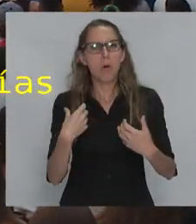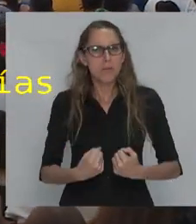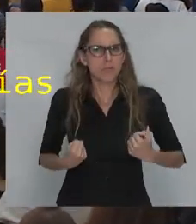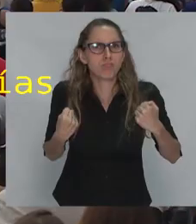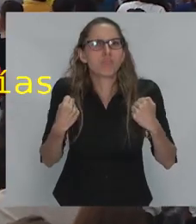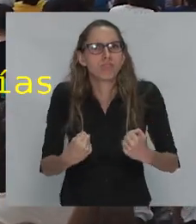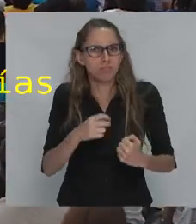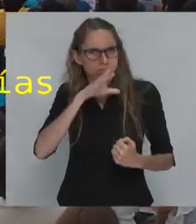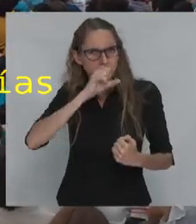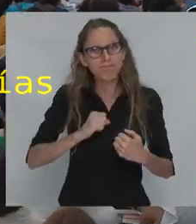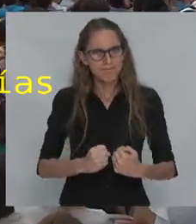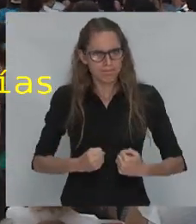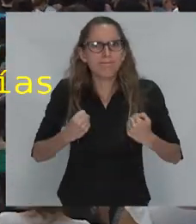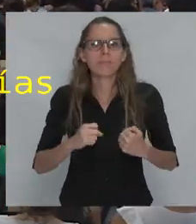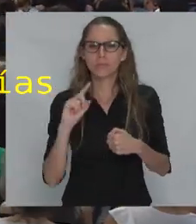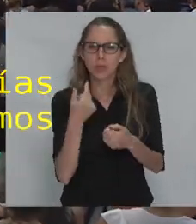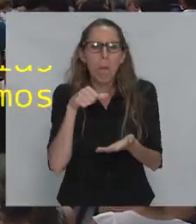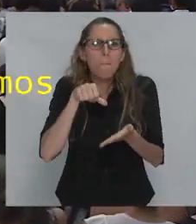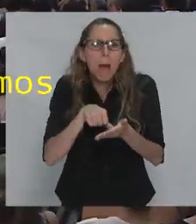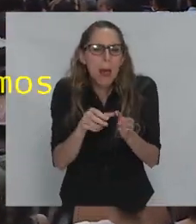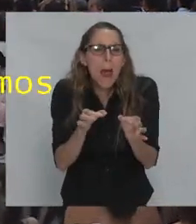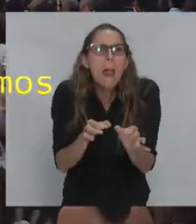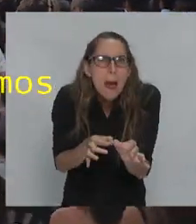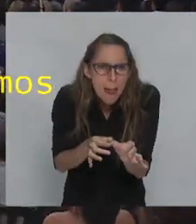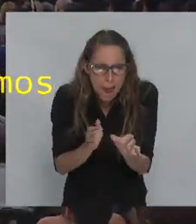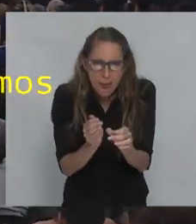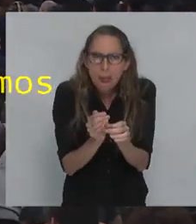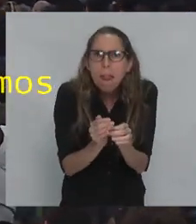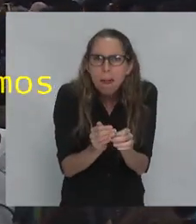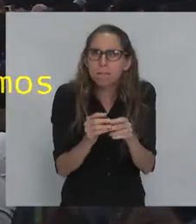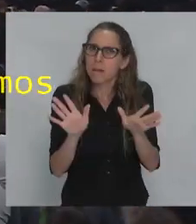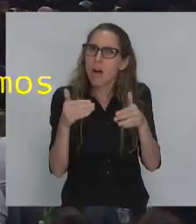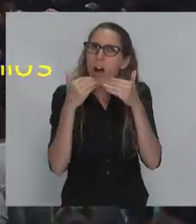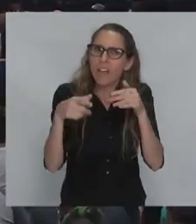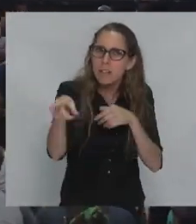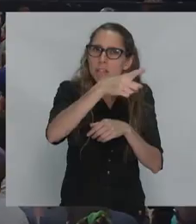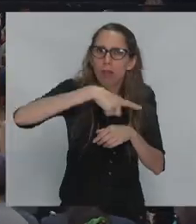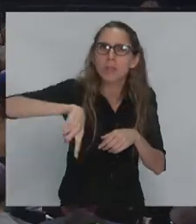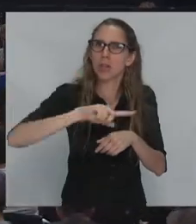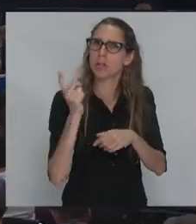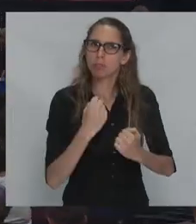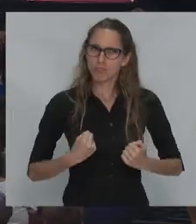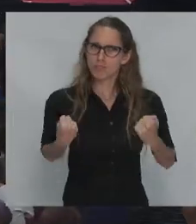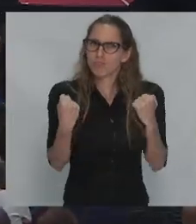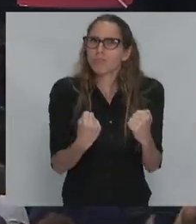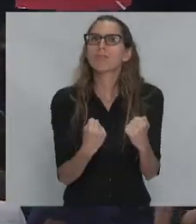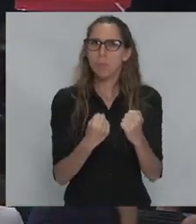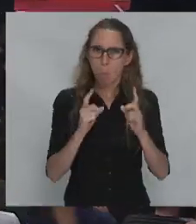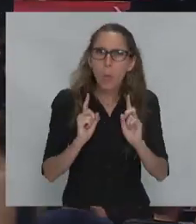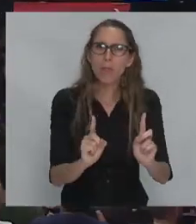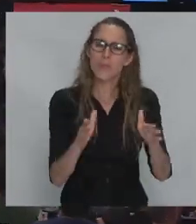permanence à nos côtés. Donc je finirai par vous dire merci à vous. Et pas simplement merci à notre jeunesse. Merci